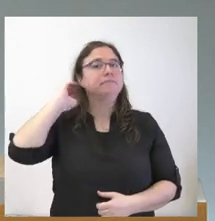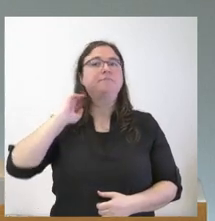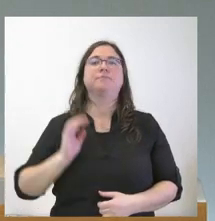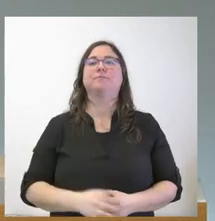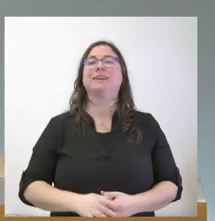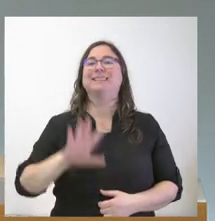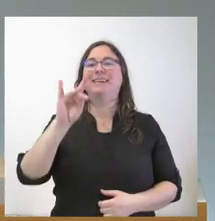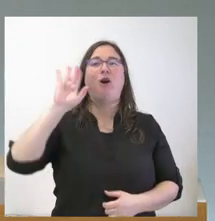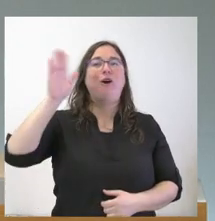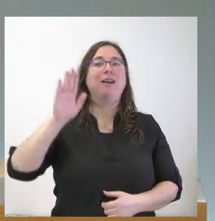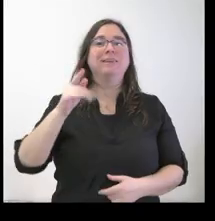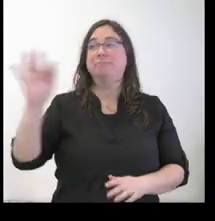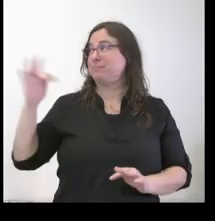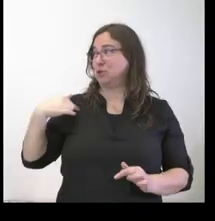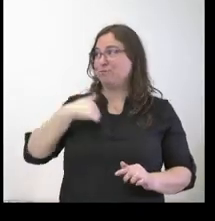Bueno,